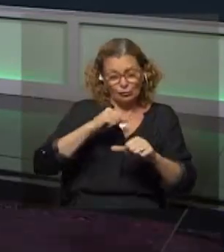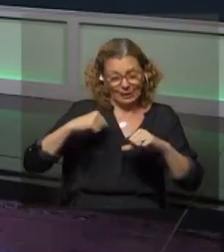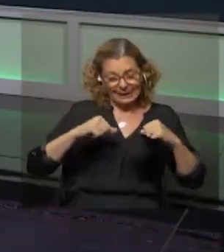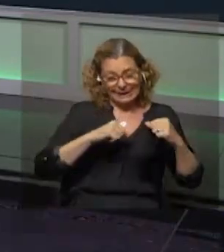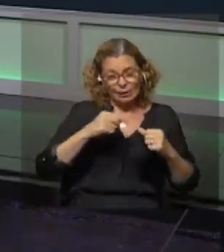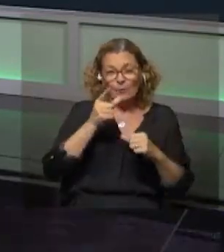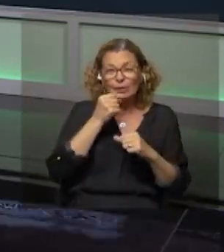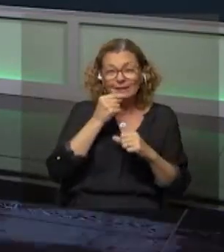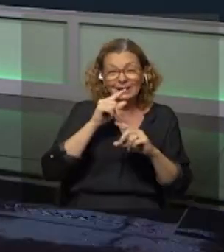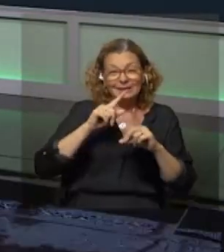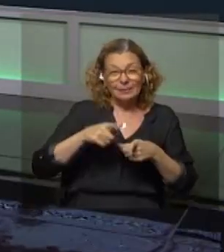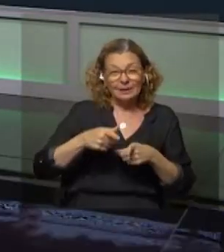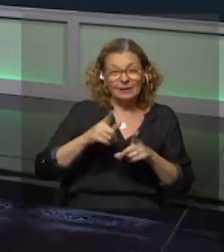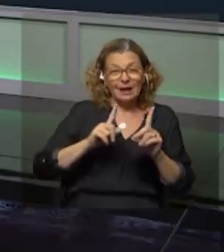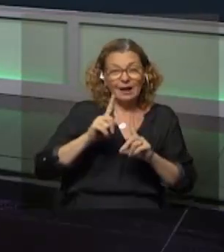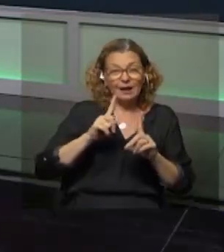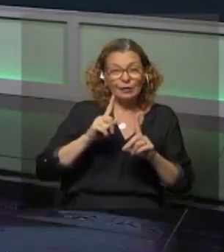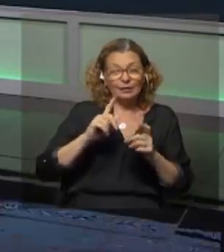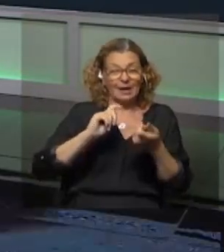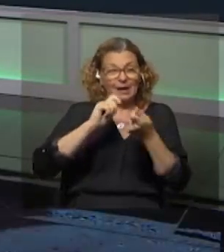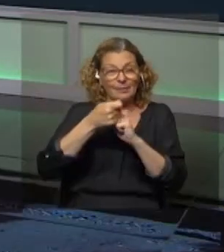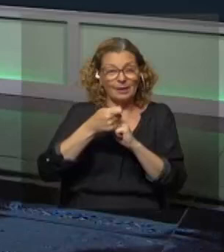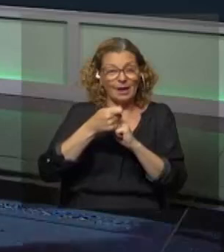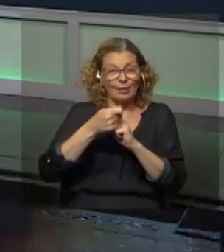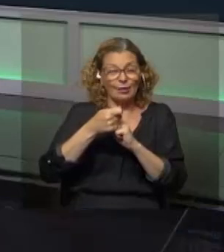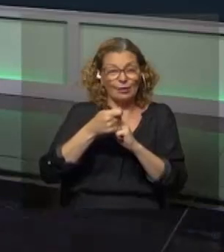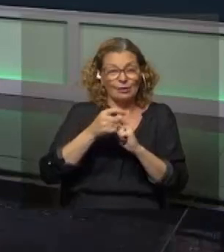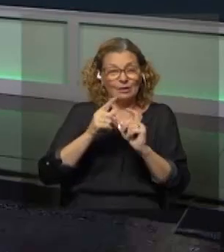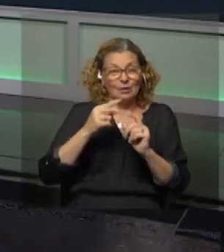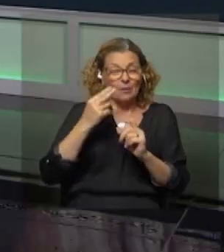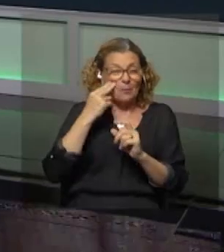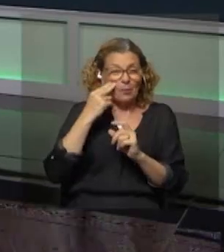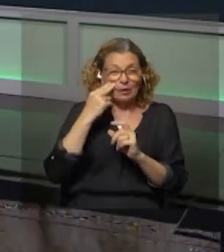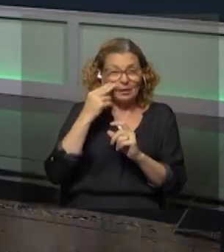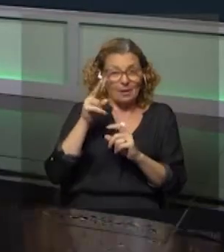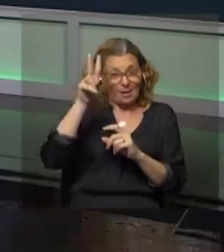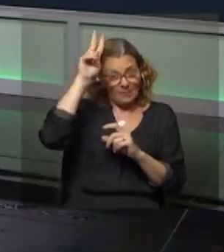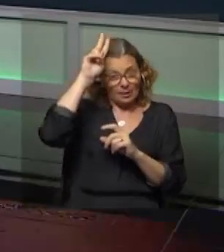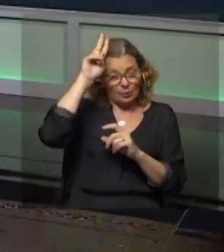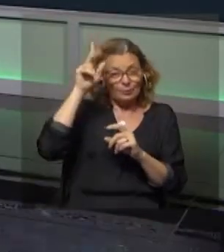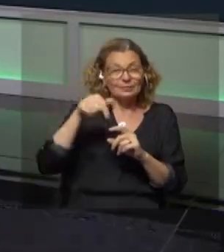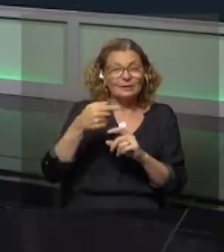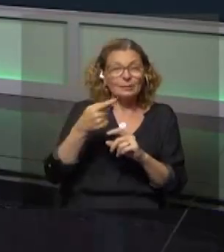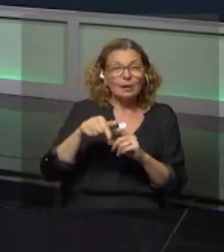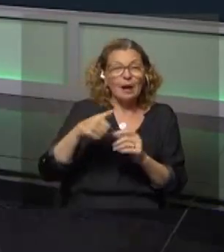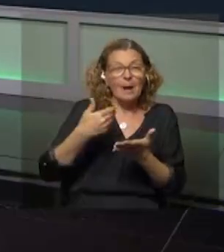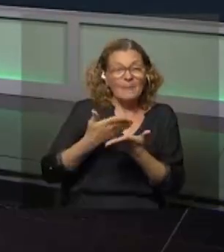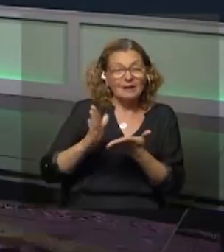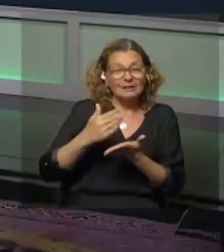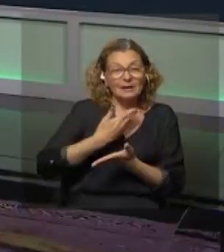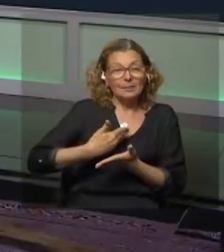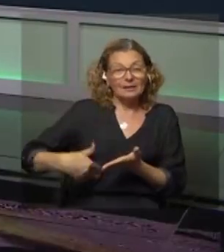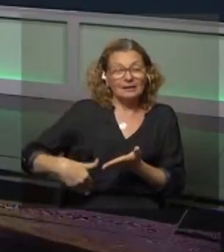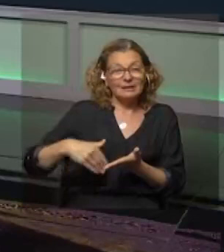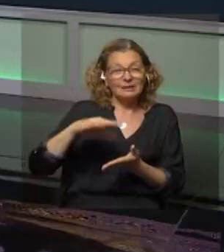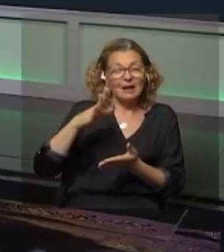policías heridos en algo que se ha transformado en una sonada a nivel de todo el territorio peruano Por otra parte el presidente el